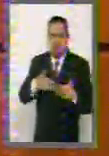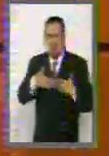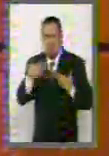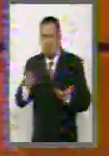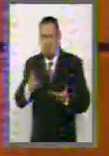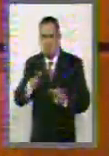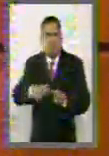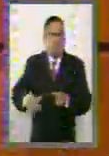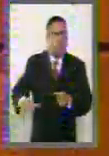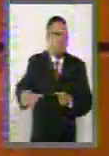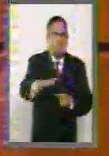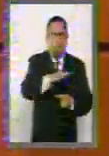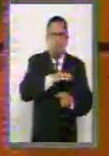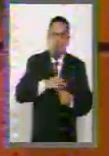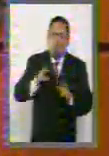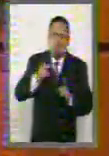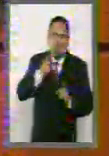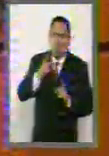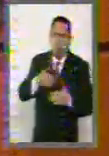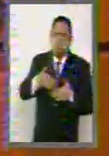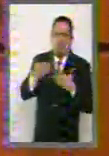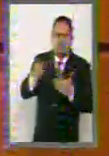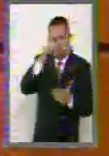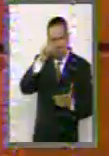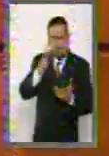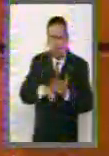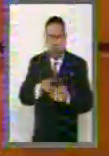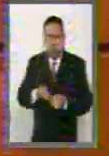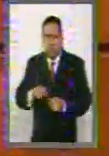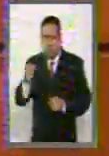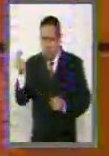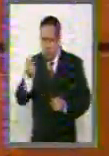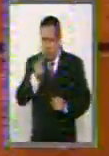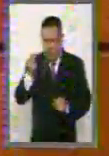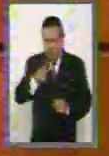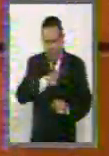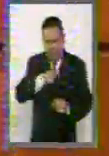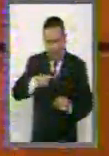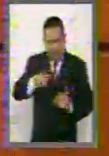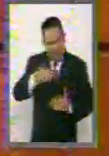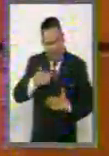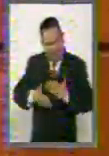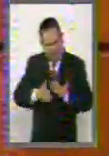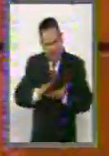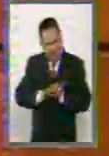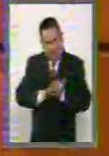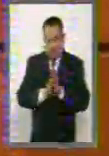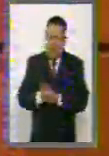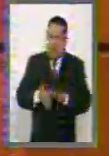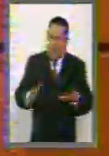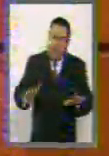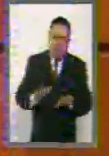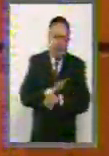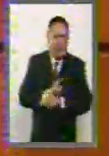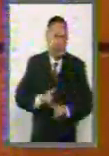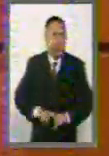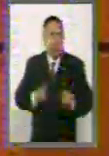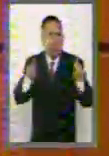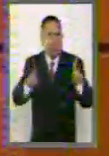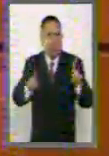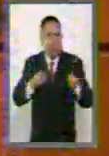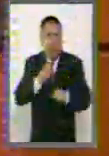el sistema político, que es urgente que procesemos de manera distinta